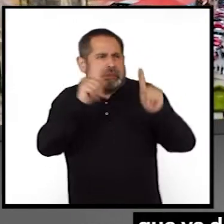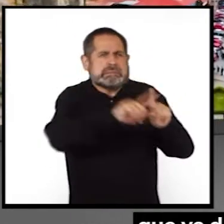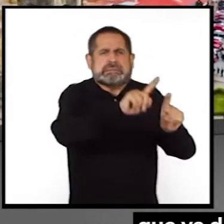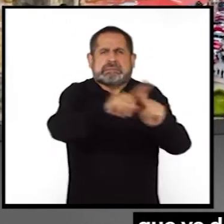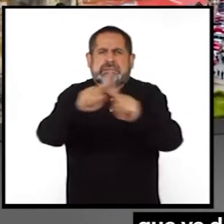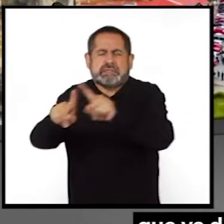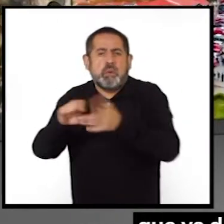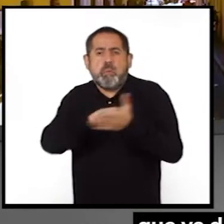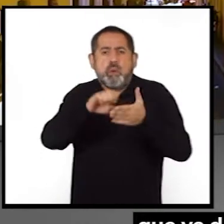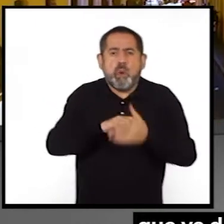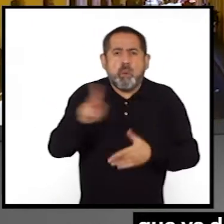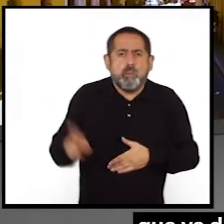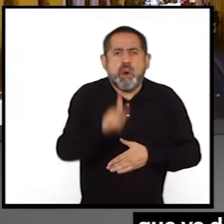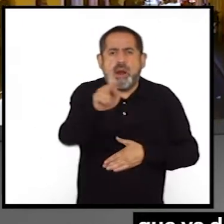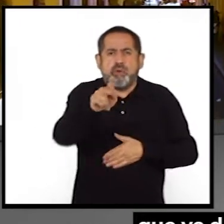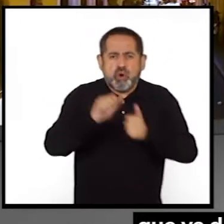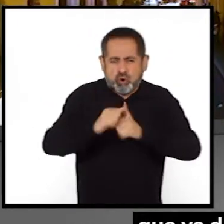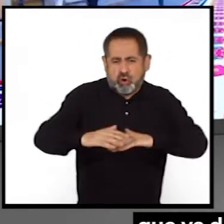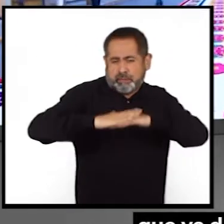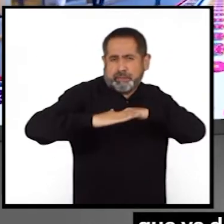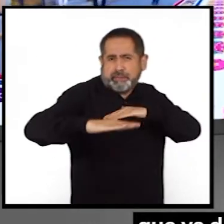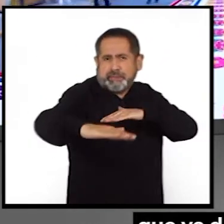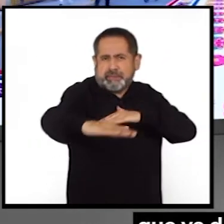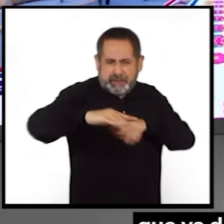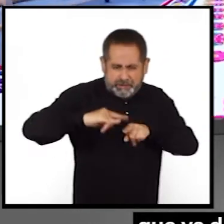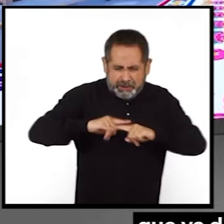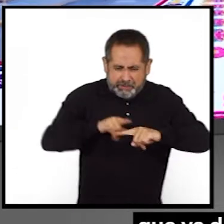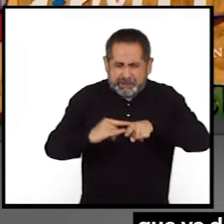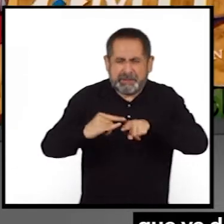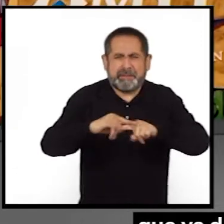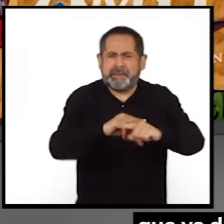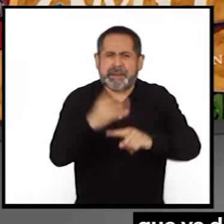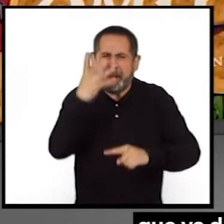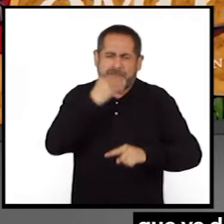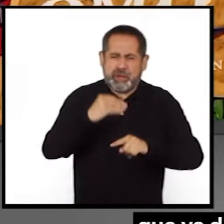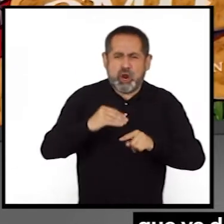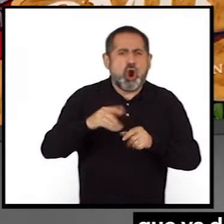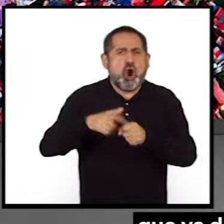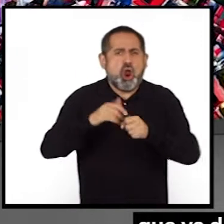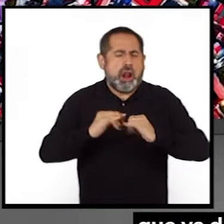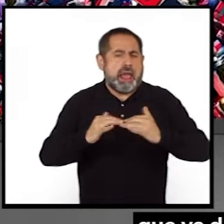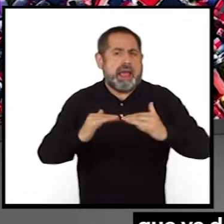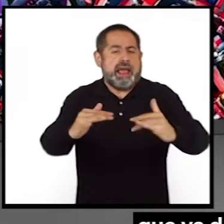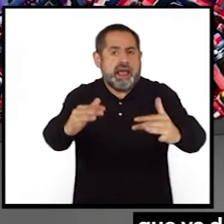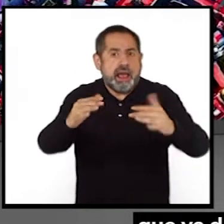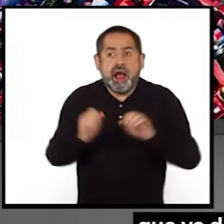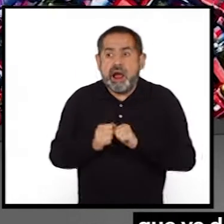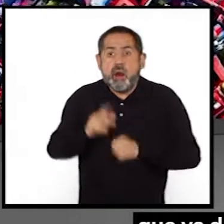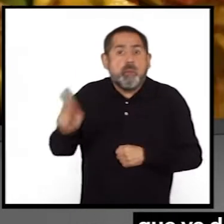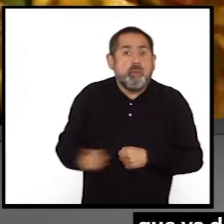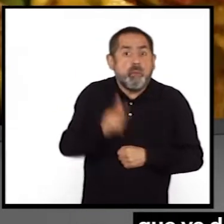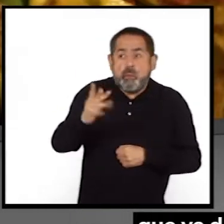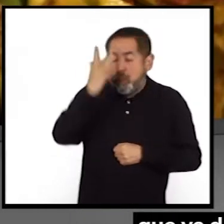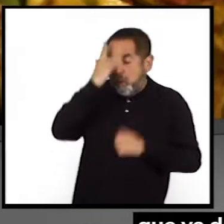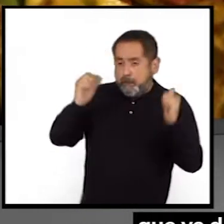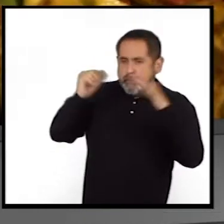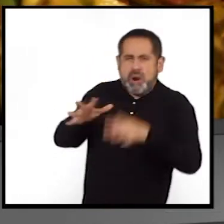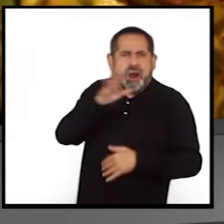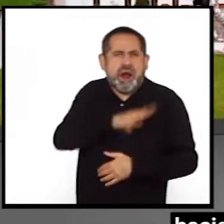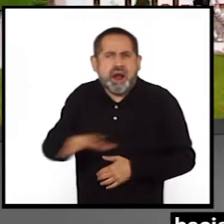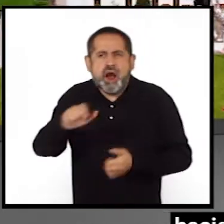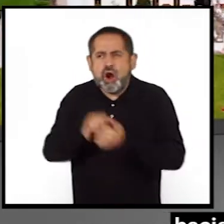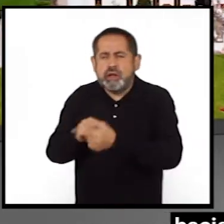esos pueblos que tienen calles adornadas con tapetes y colgantes multicolores, pueblos mágicos, pueblos con